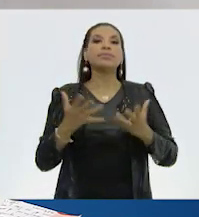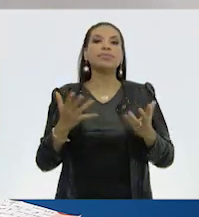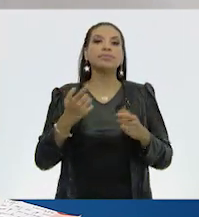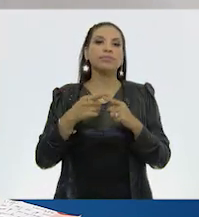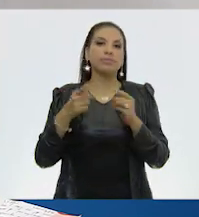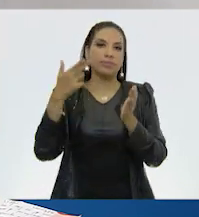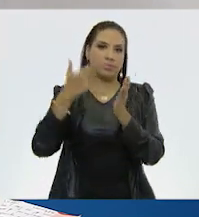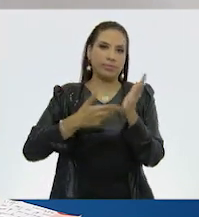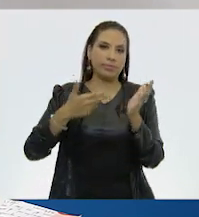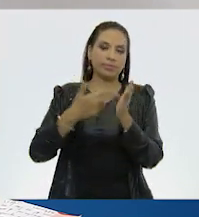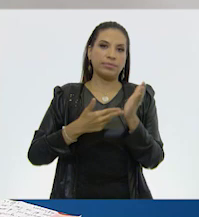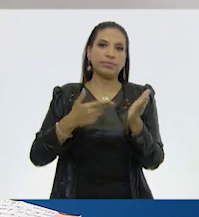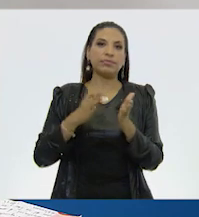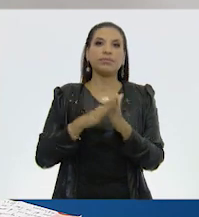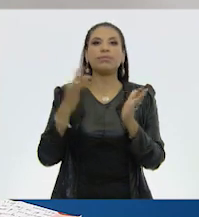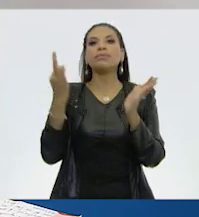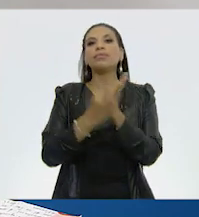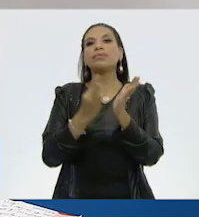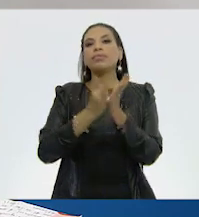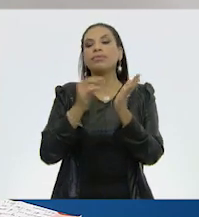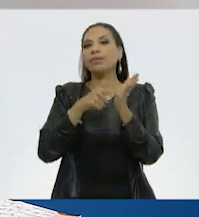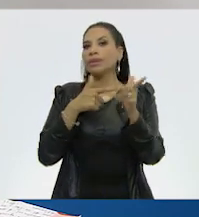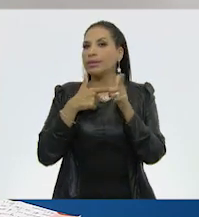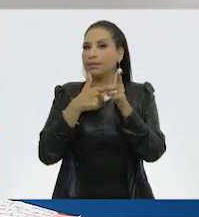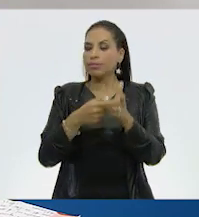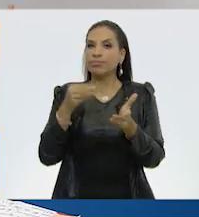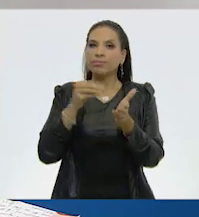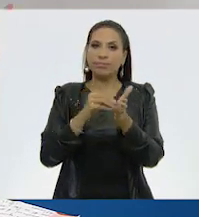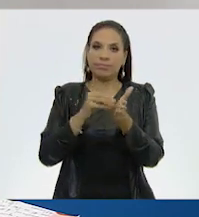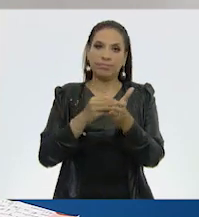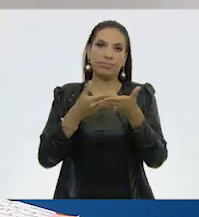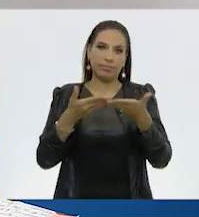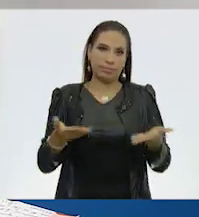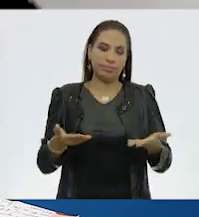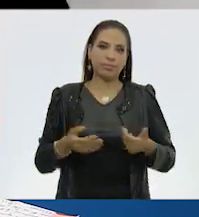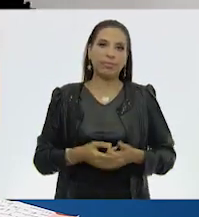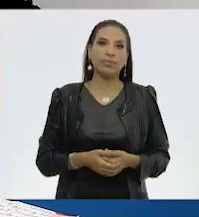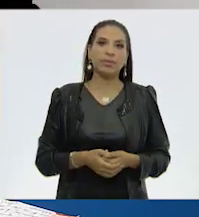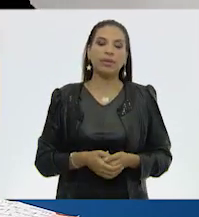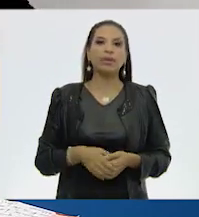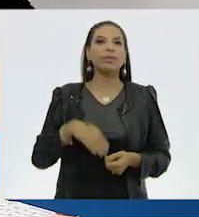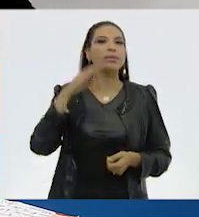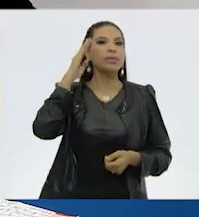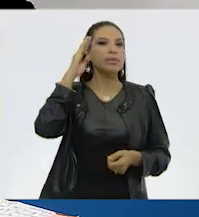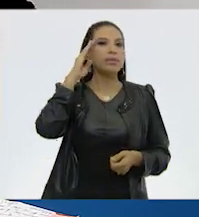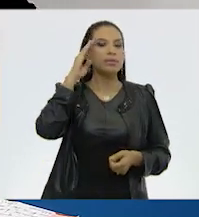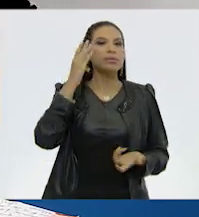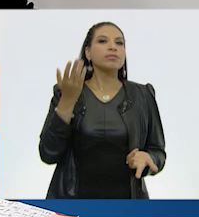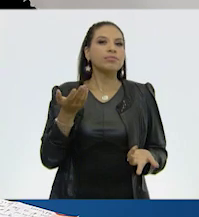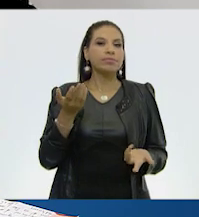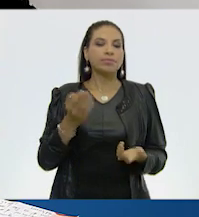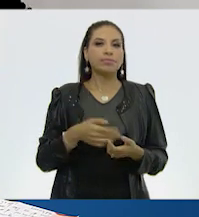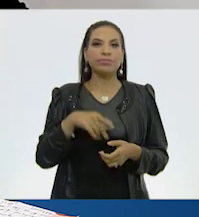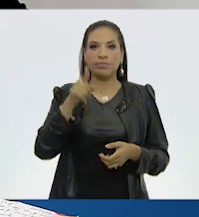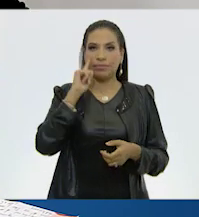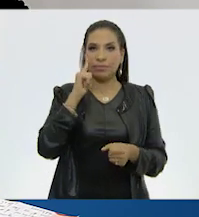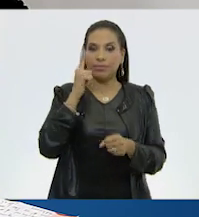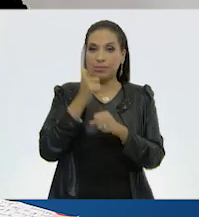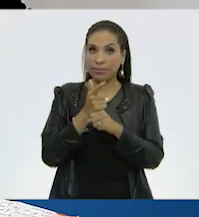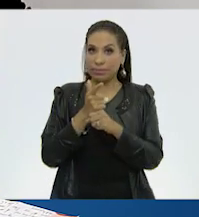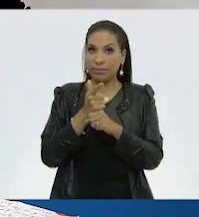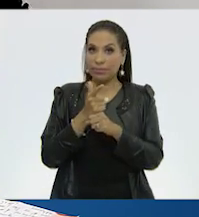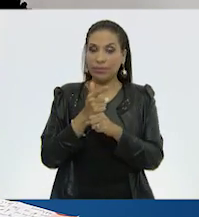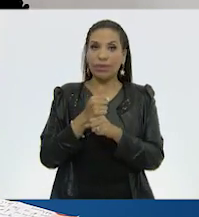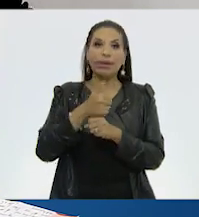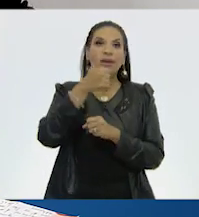elaboración de herramientas con metales sigue presente hasta nuestros días. Pensemos por un momento y nos daremos cuenta de